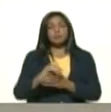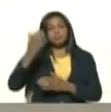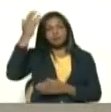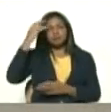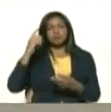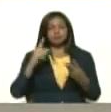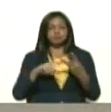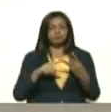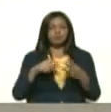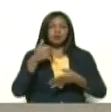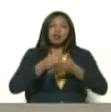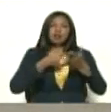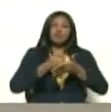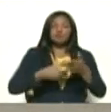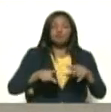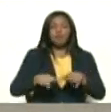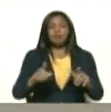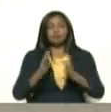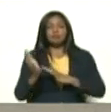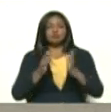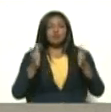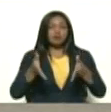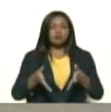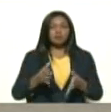Tercero, la lucha contrahegemónica de Jesús.